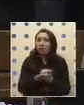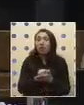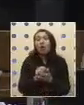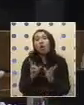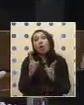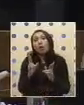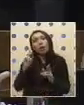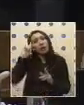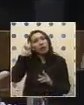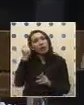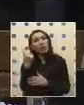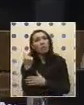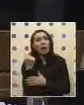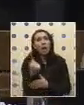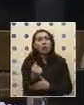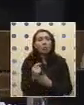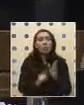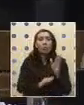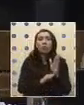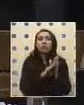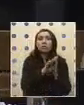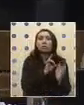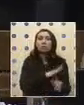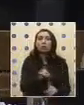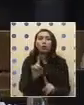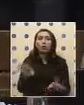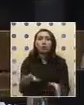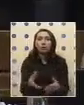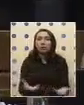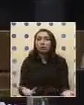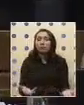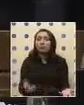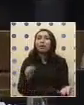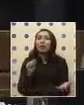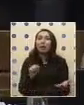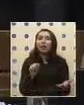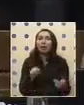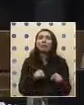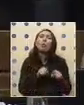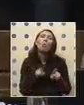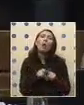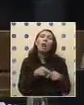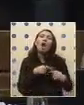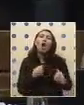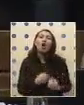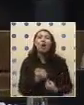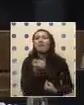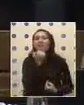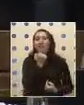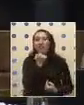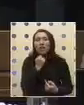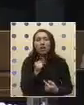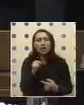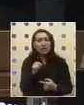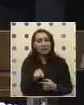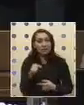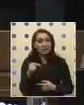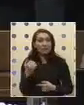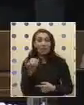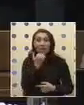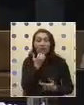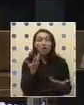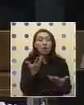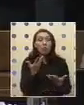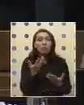haber inventado algo más creativo para ayudar a los emprendedores tilenos, y no lo hicieron. Ahí está el corazón del error. Y ese error se